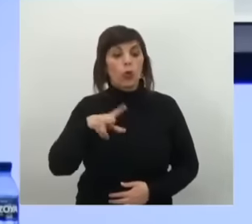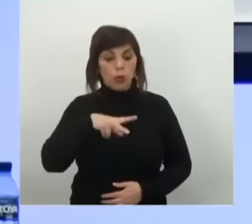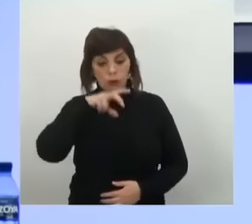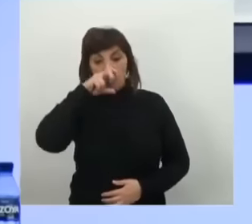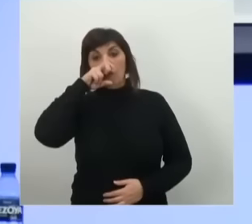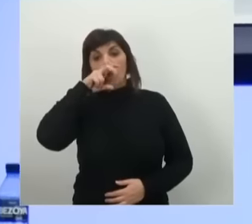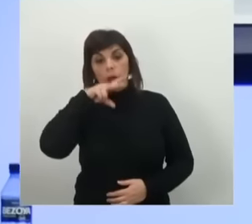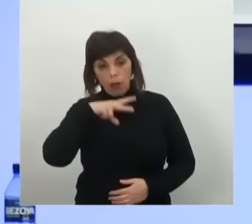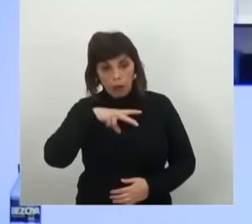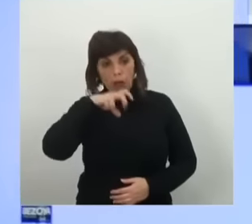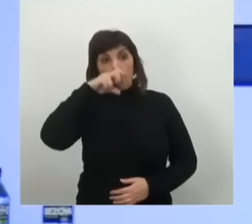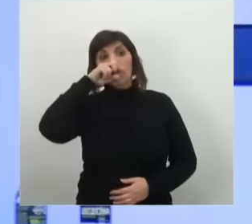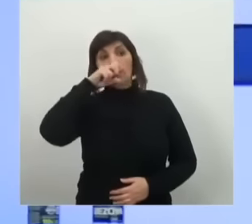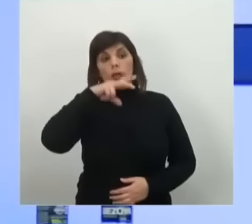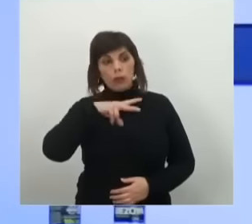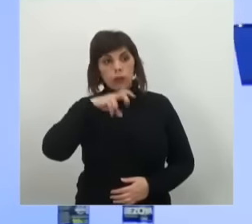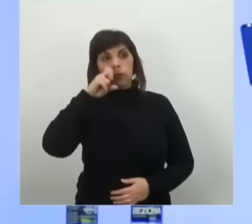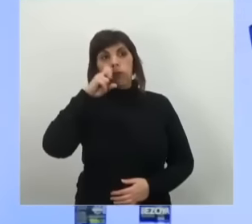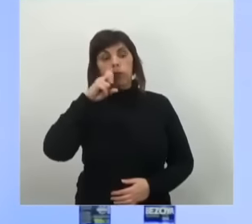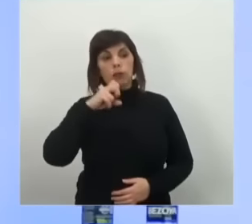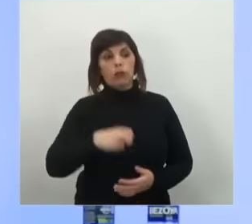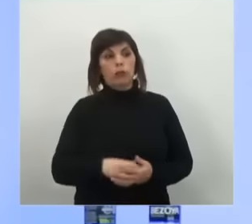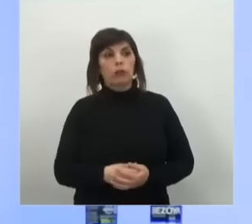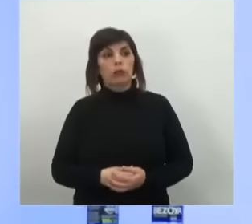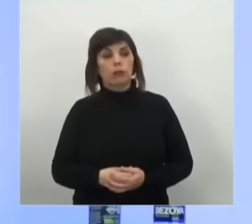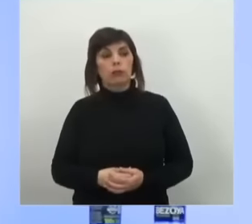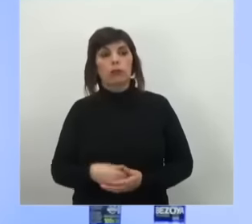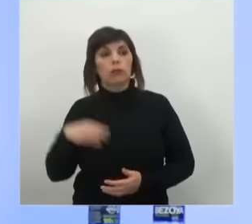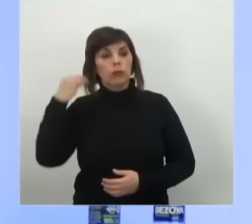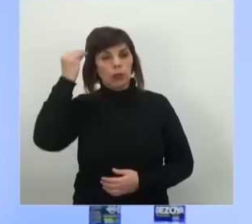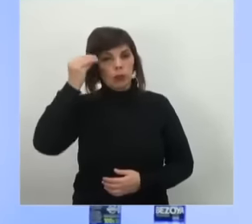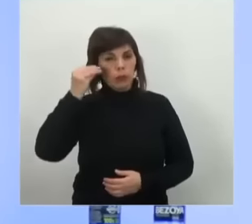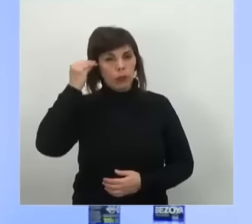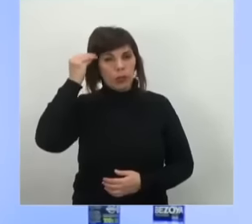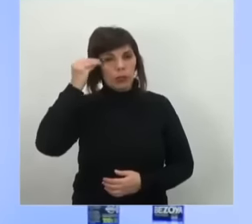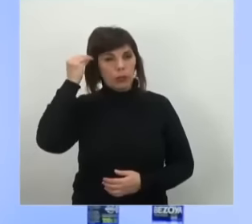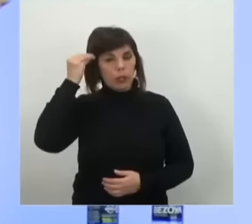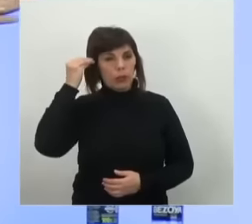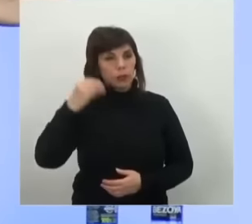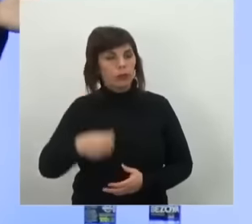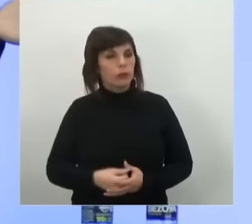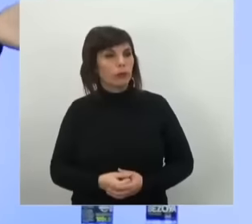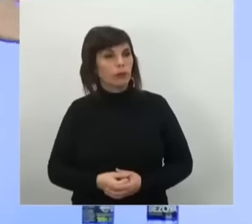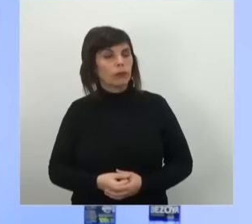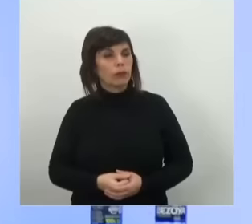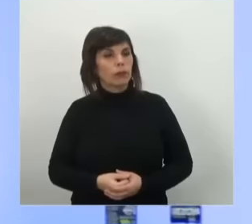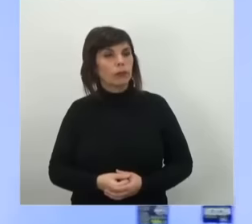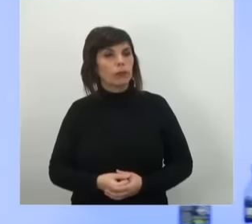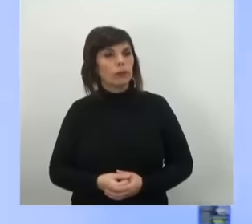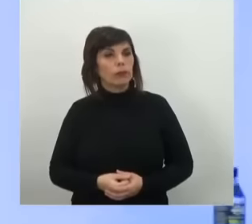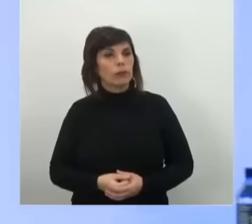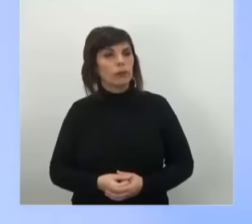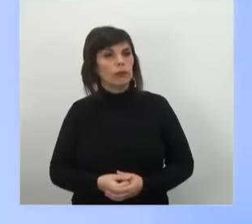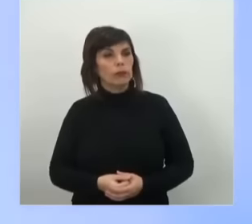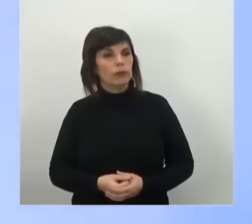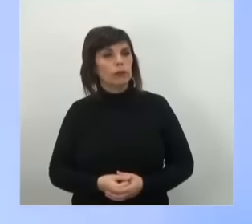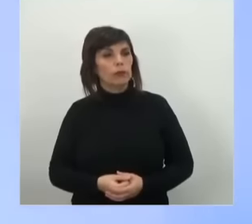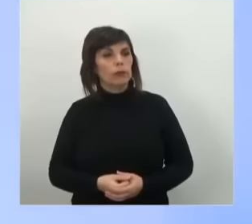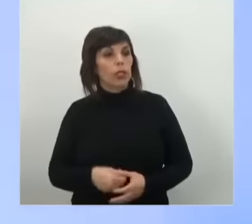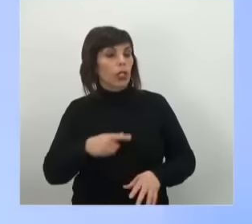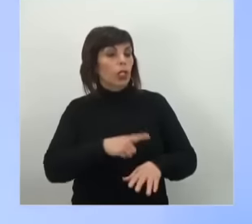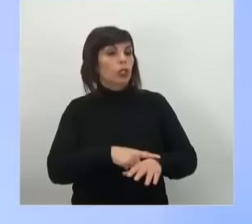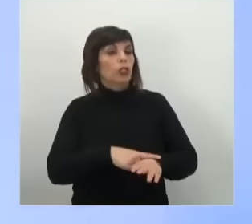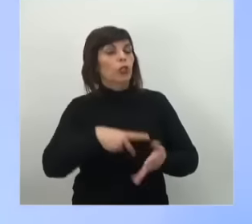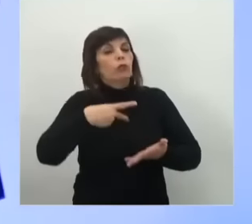un sonido errado con la boca y la cabeza se movía O sea que pensaba mucho Y saben qué durante ese periodo que yo me encontraba en